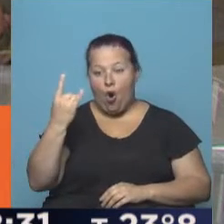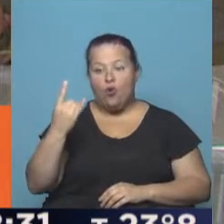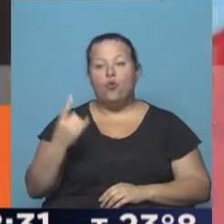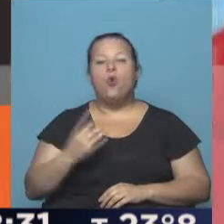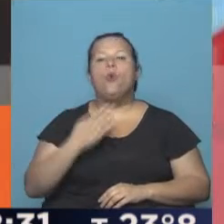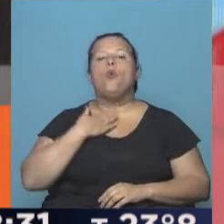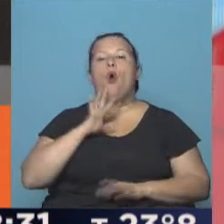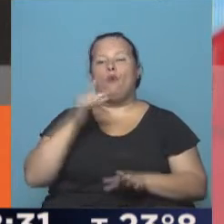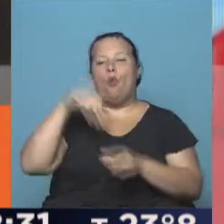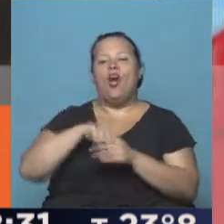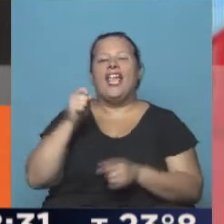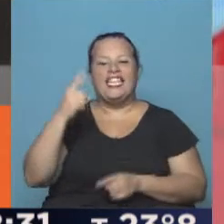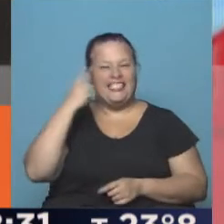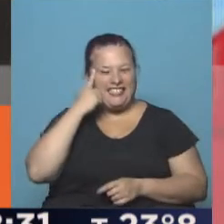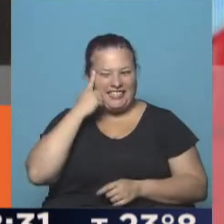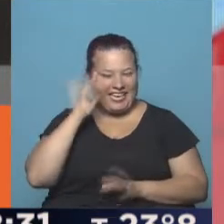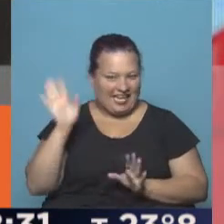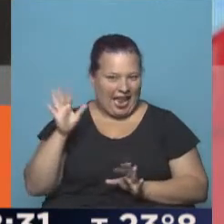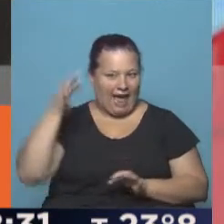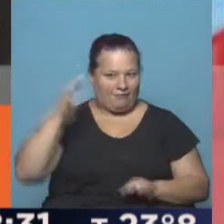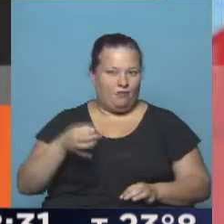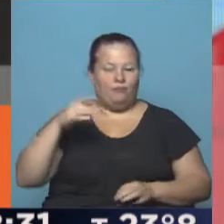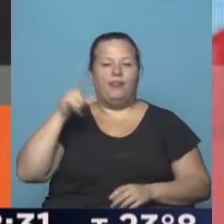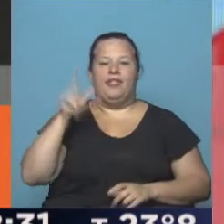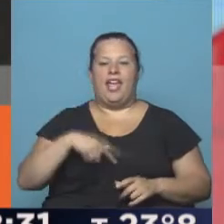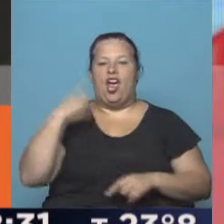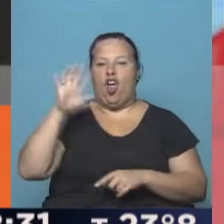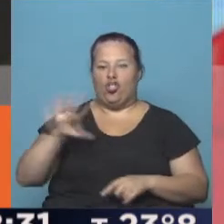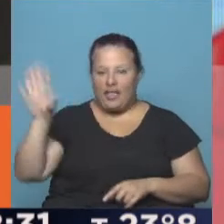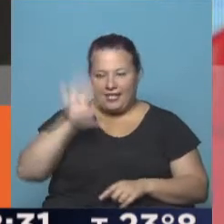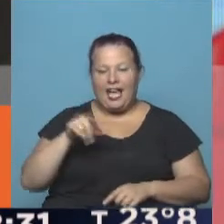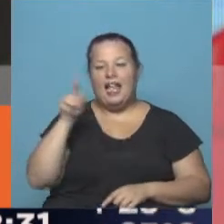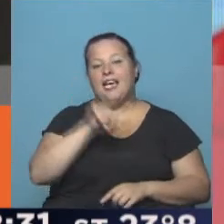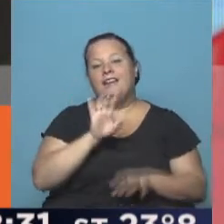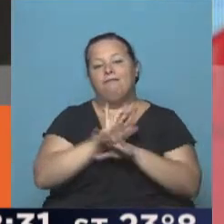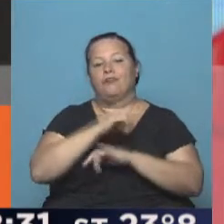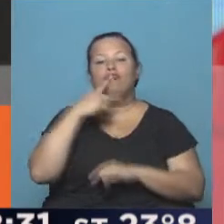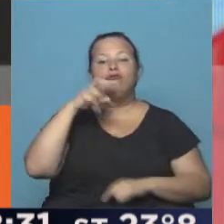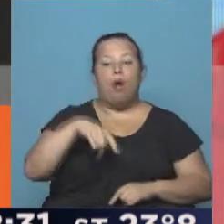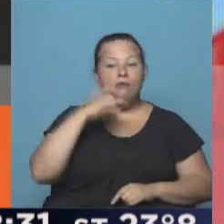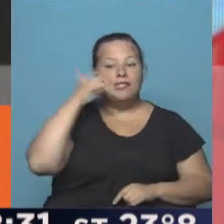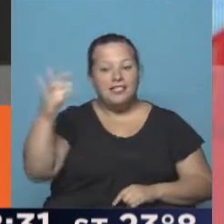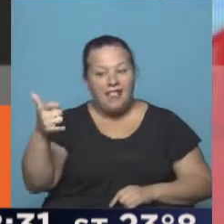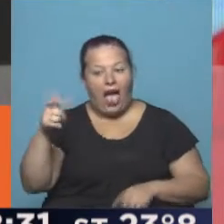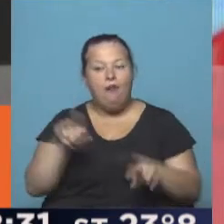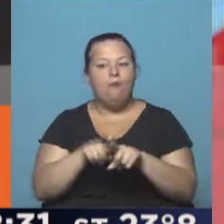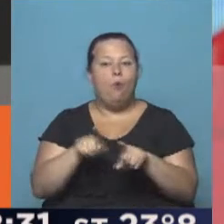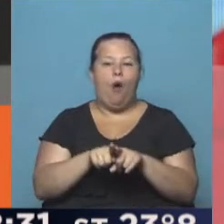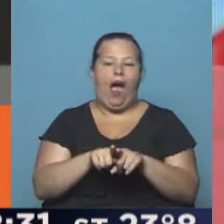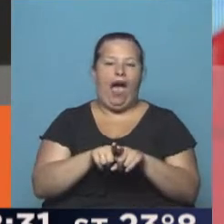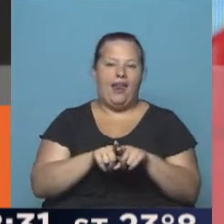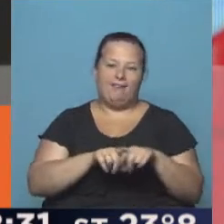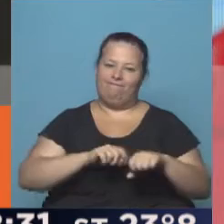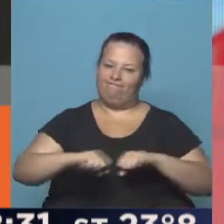voz es China, la China popular, la China continental. Sí. Este llamado de Donald Trump viene a ser un